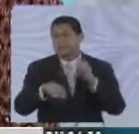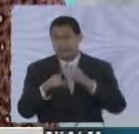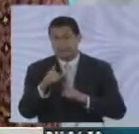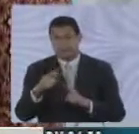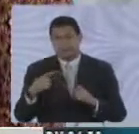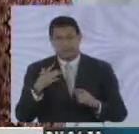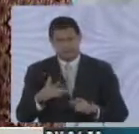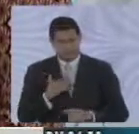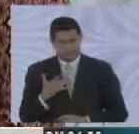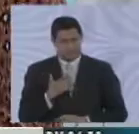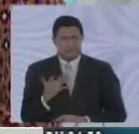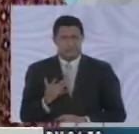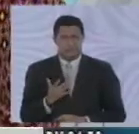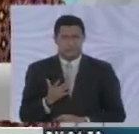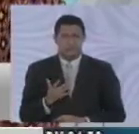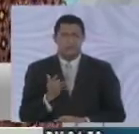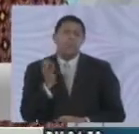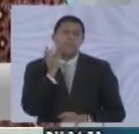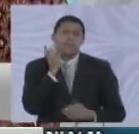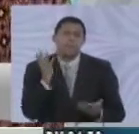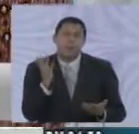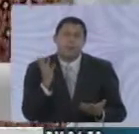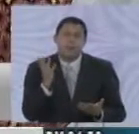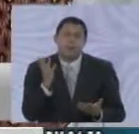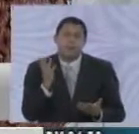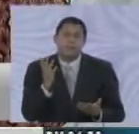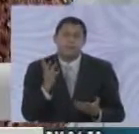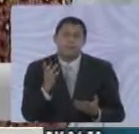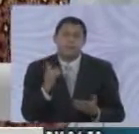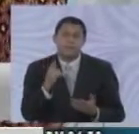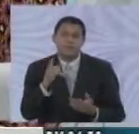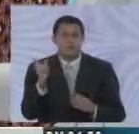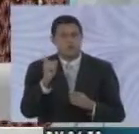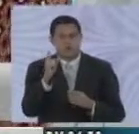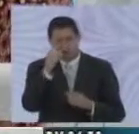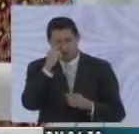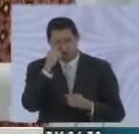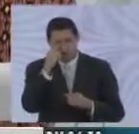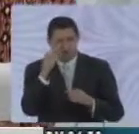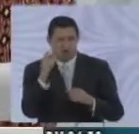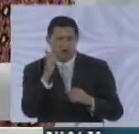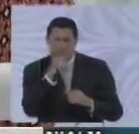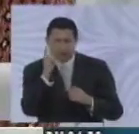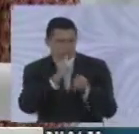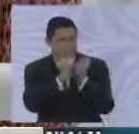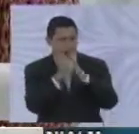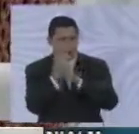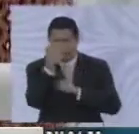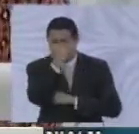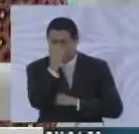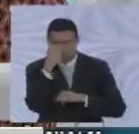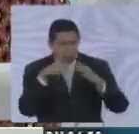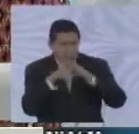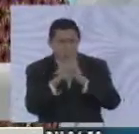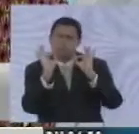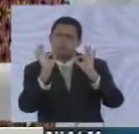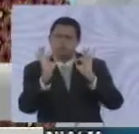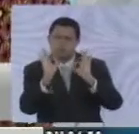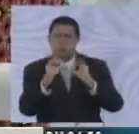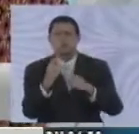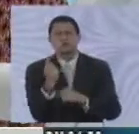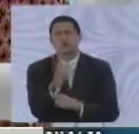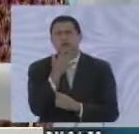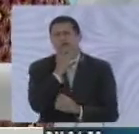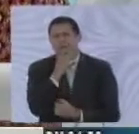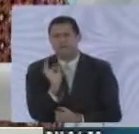diagnóstico. Si es definitivamente causas no anatómicas, no hay alteraciones en las formas dentro de la nariz, pues el tratamiento